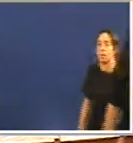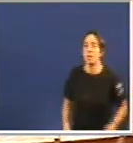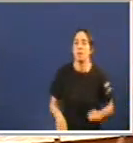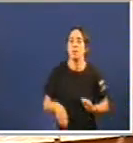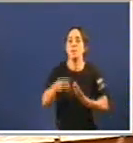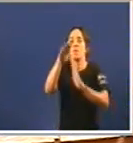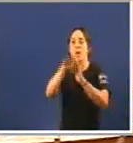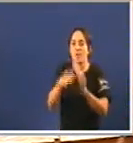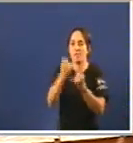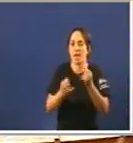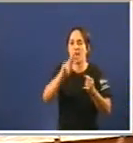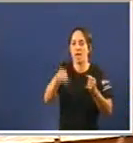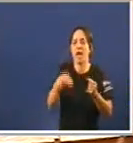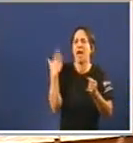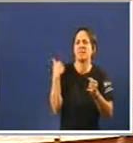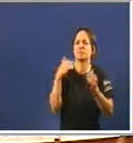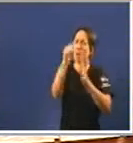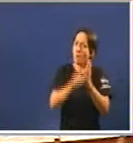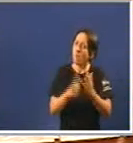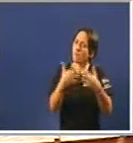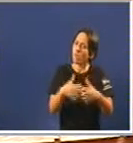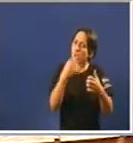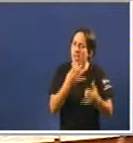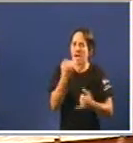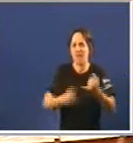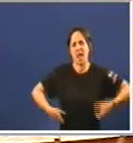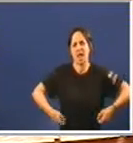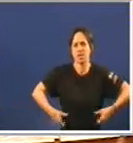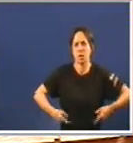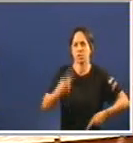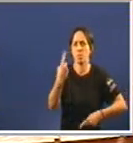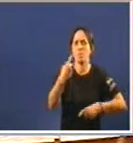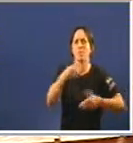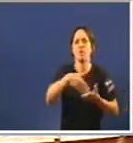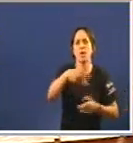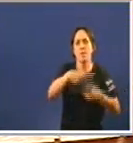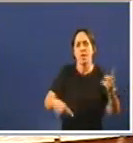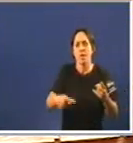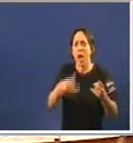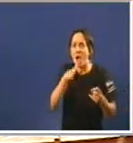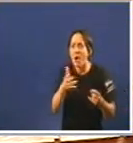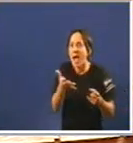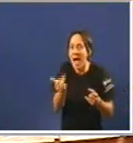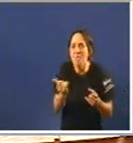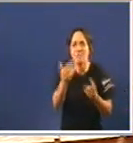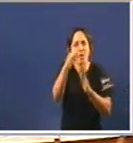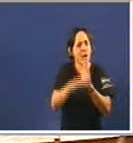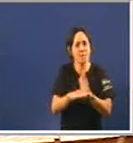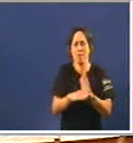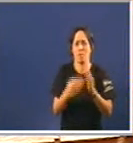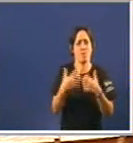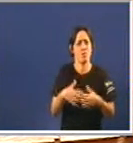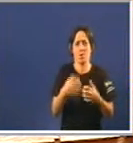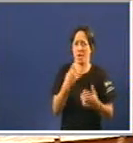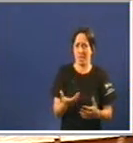dicir, tiñamos un programa que funcionaba, gastouse 1,5 millón e temos un programa que non funciona ben nas emerxencias de